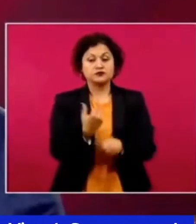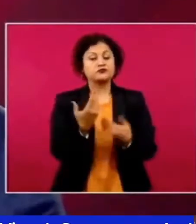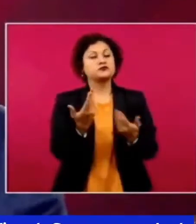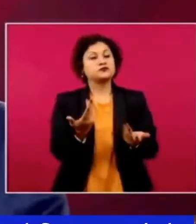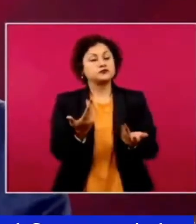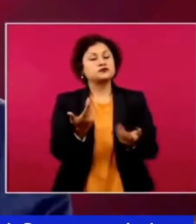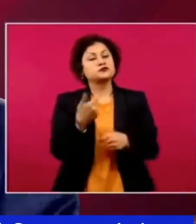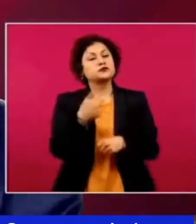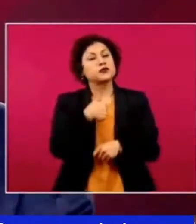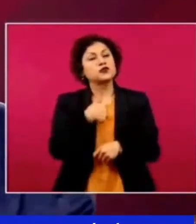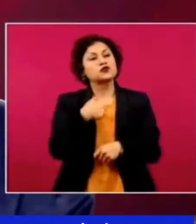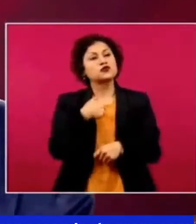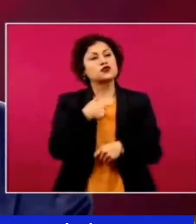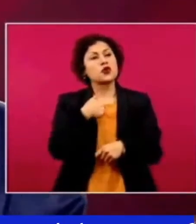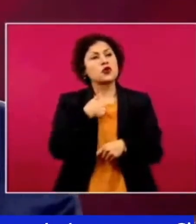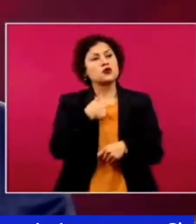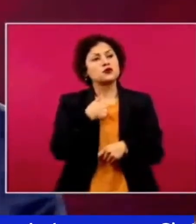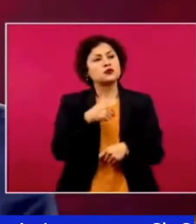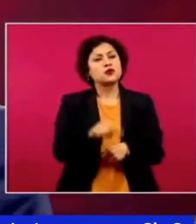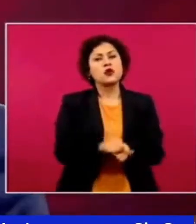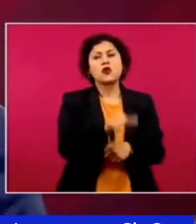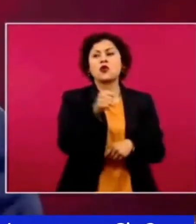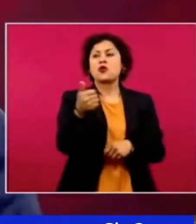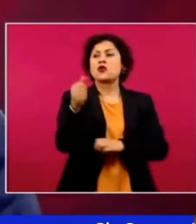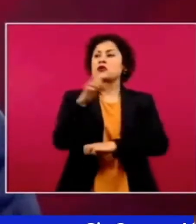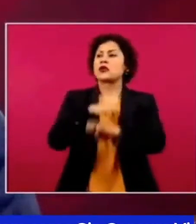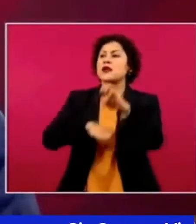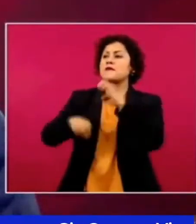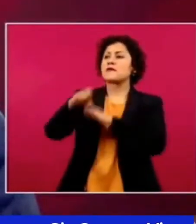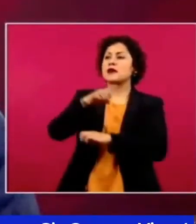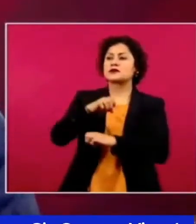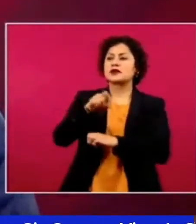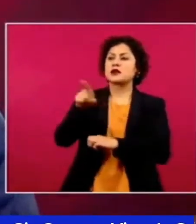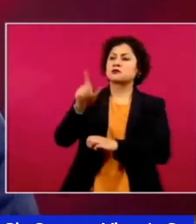yo escojo la empresa constructora